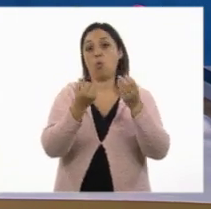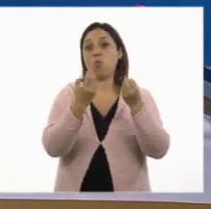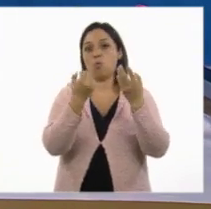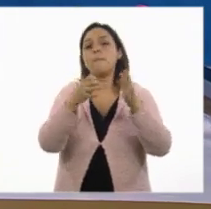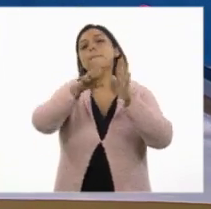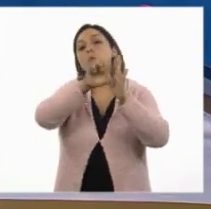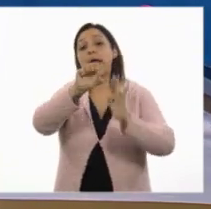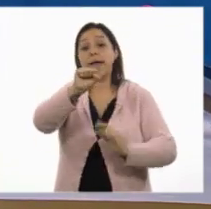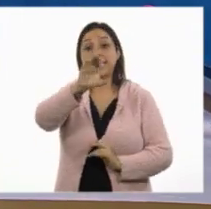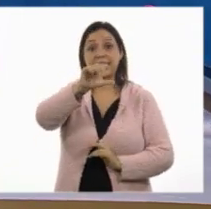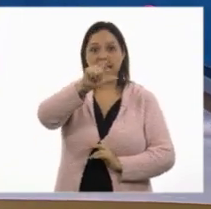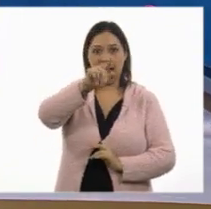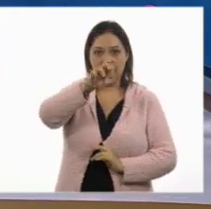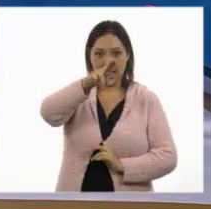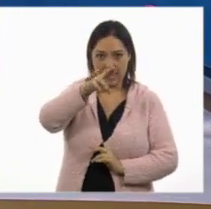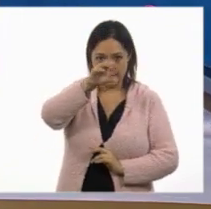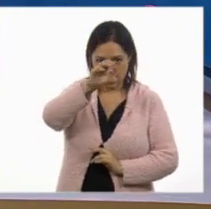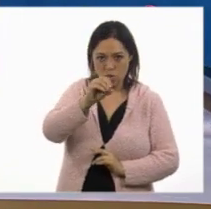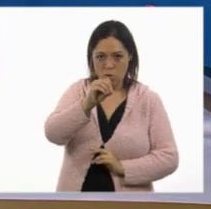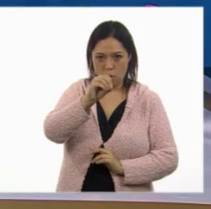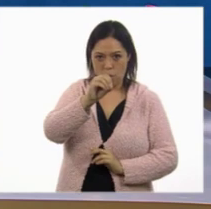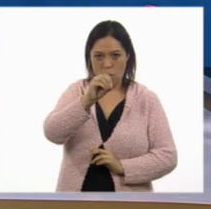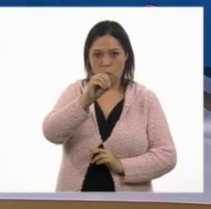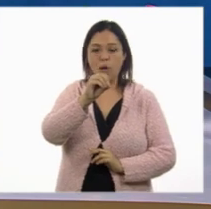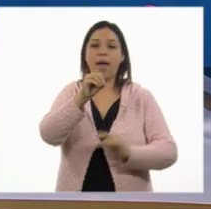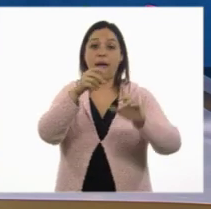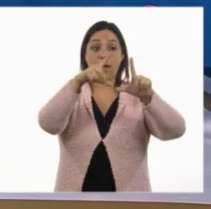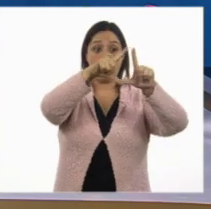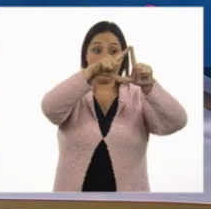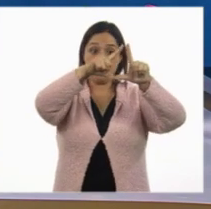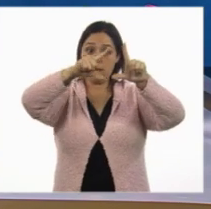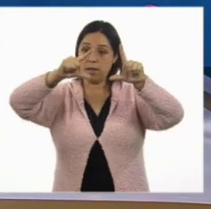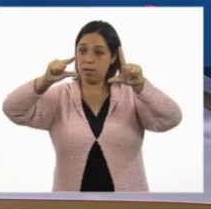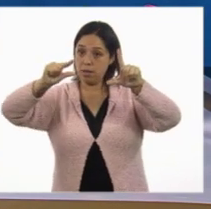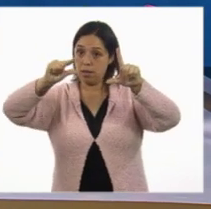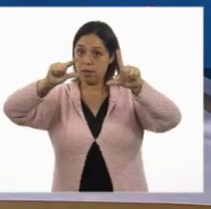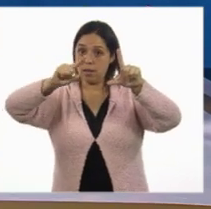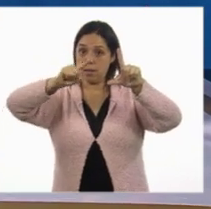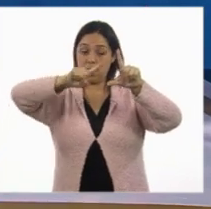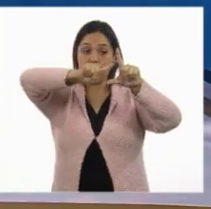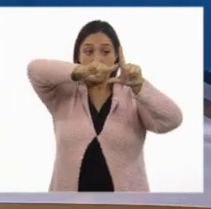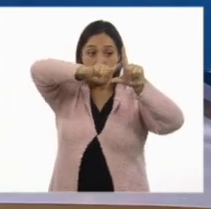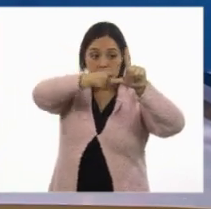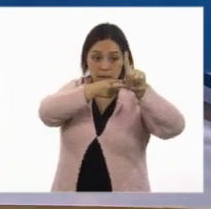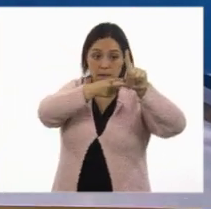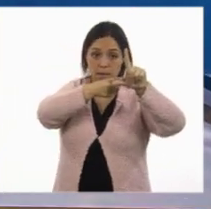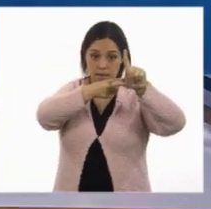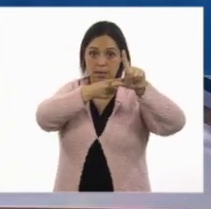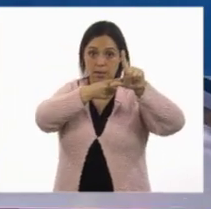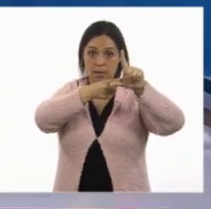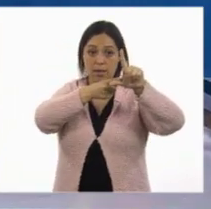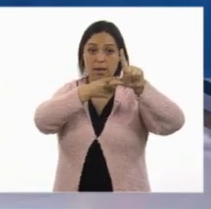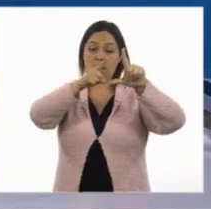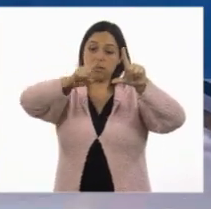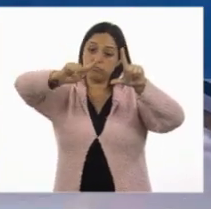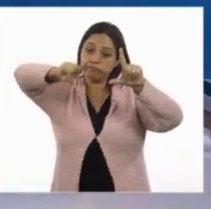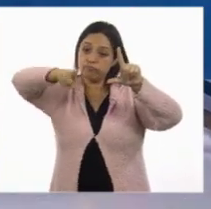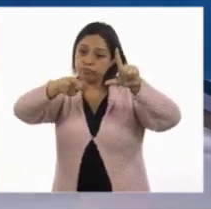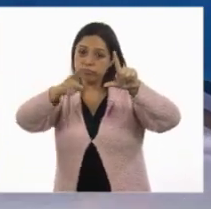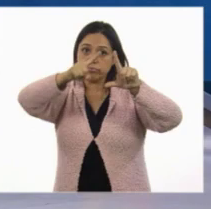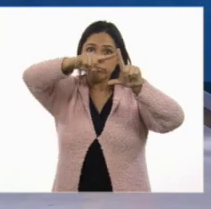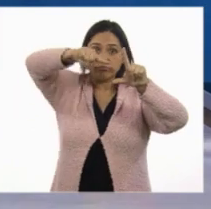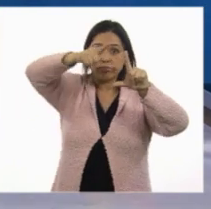triángulo escaleno tiene 3 lados distintos, pero tiene diferentes ángulos